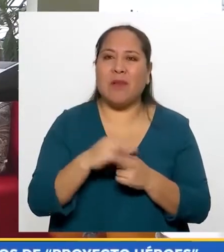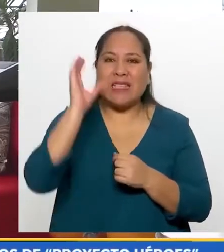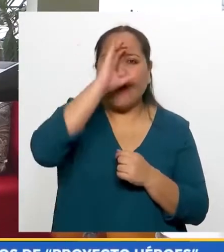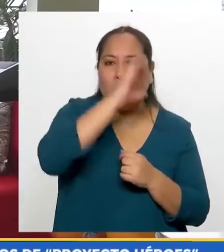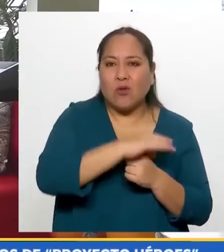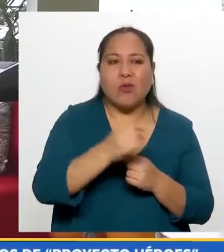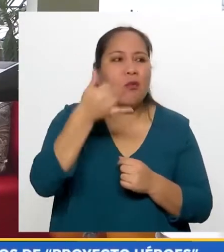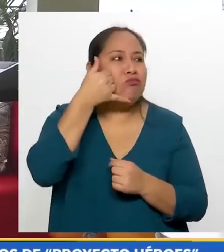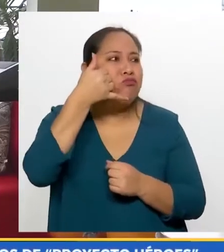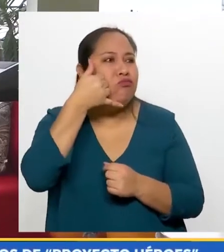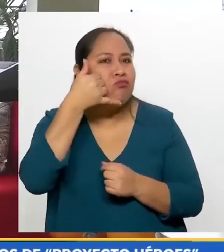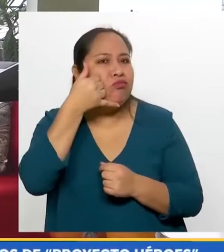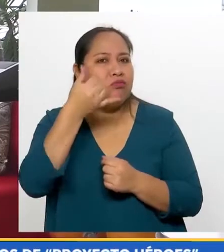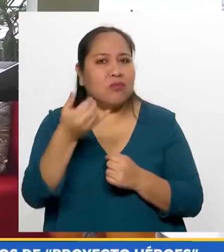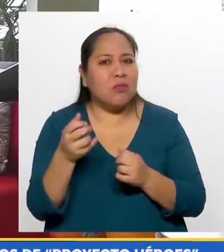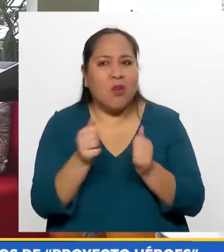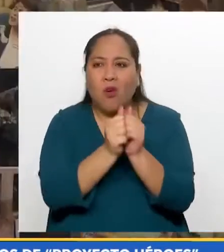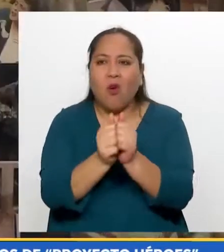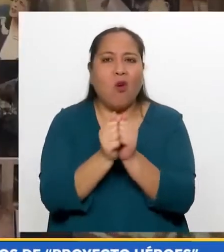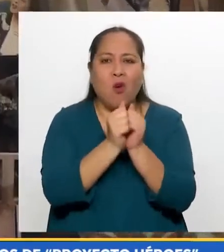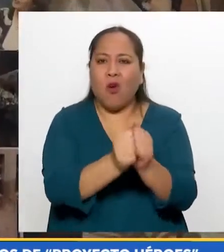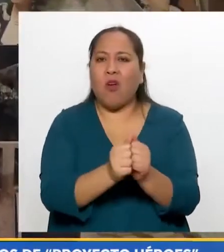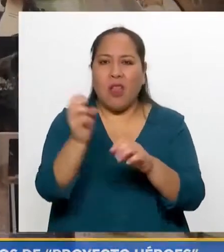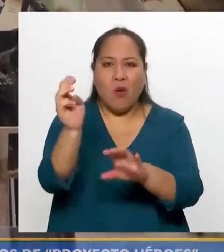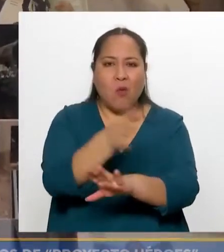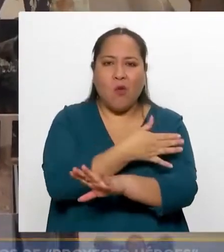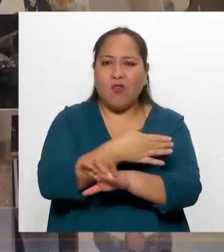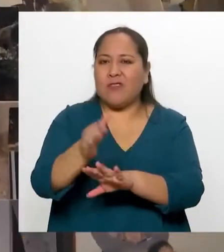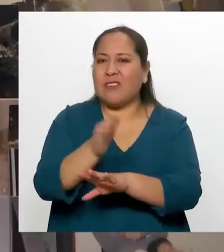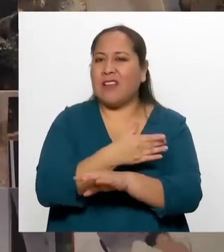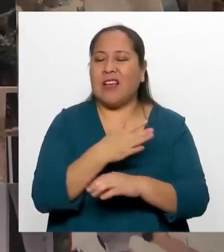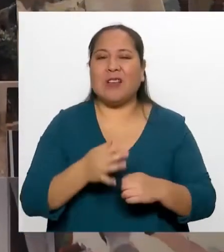constantemente se buscan, se llaman y están ahí con la música, ¿no?